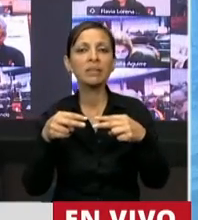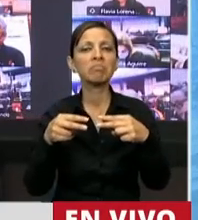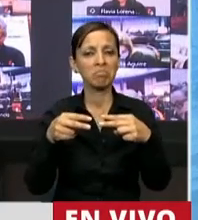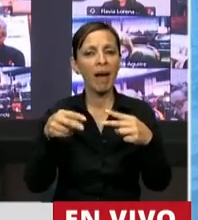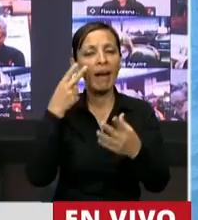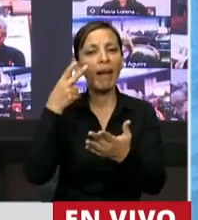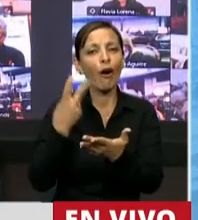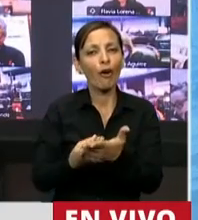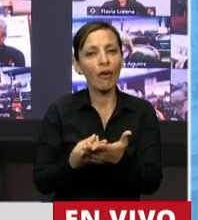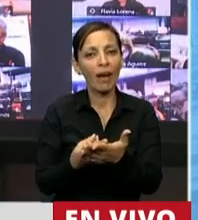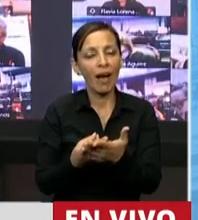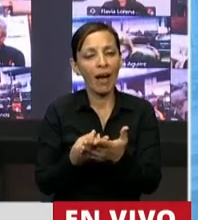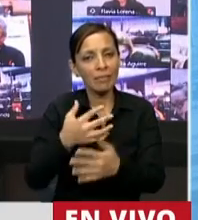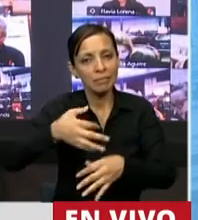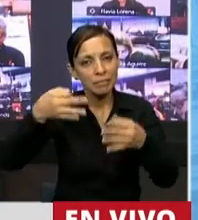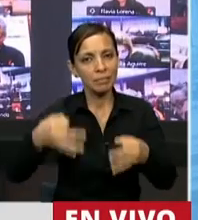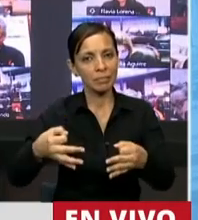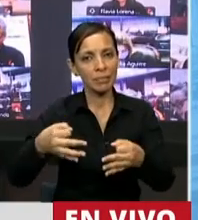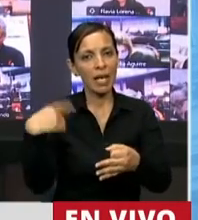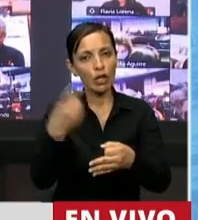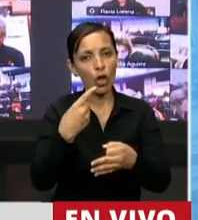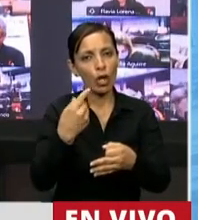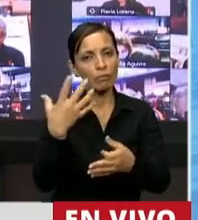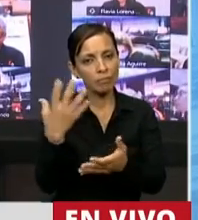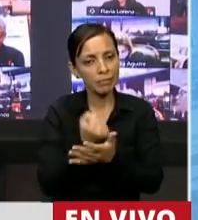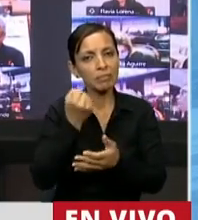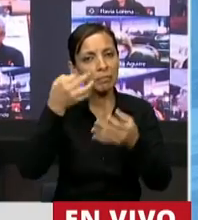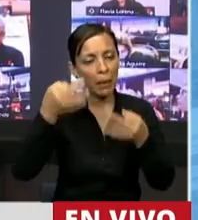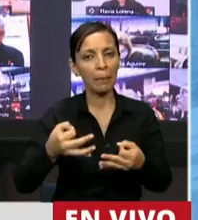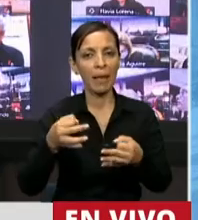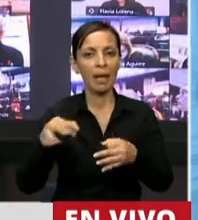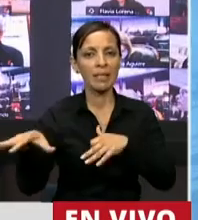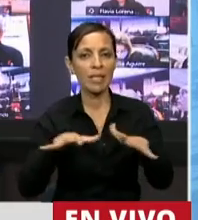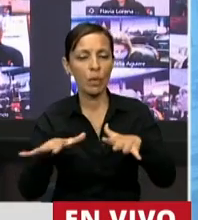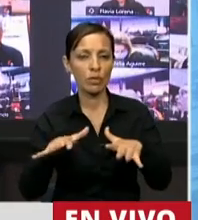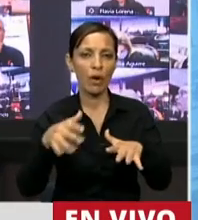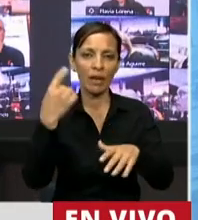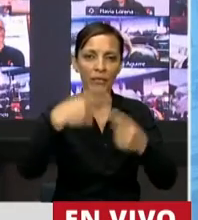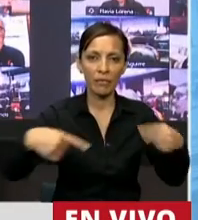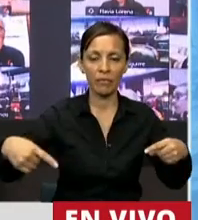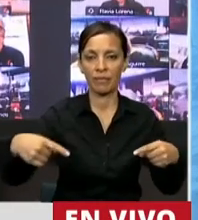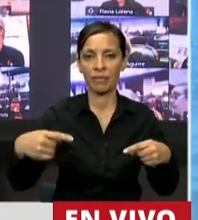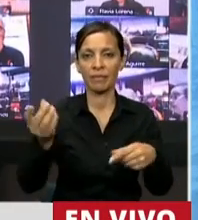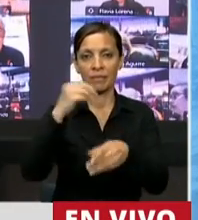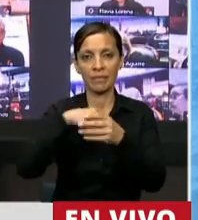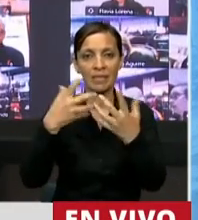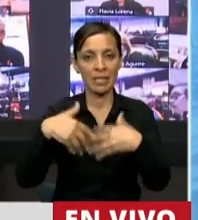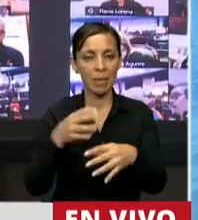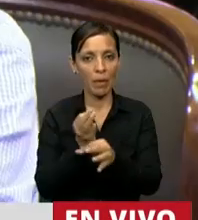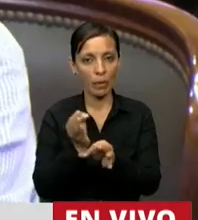reconozca y nos hagamos cargo de los distintos contextos y actores del sistema